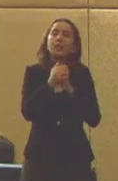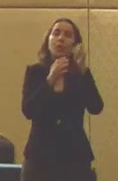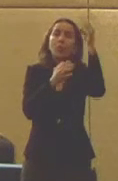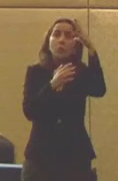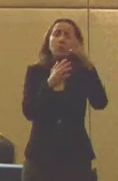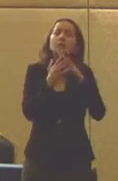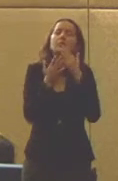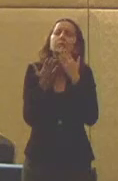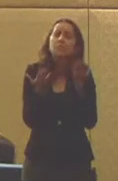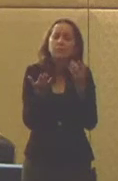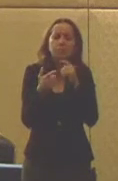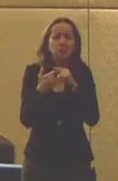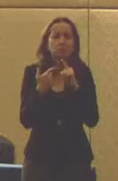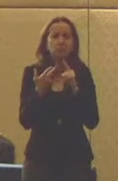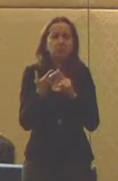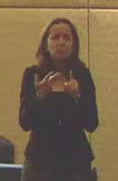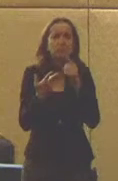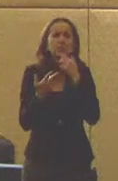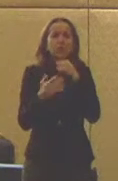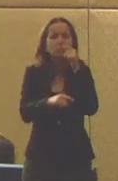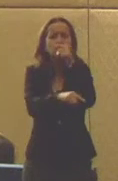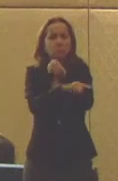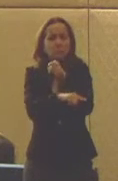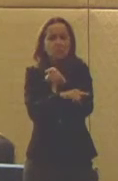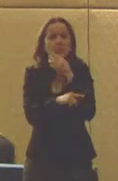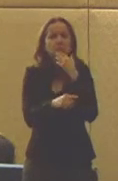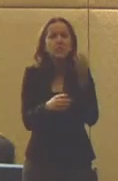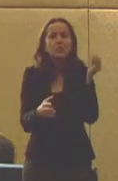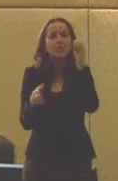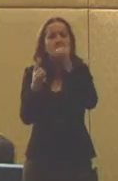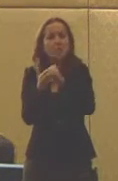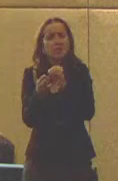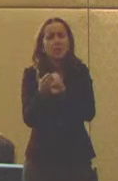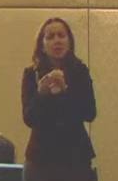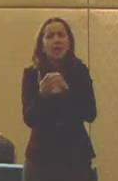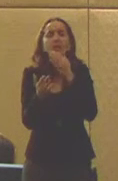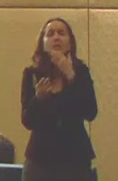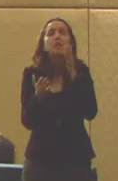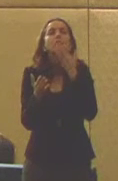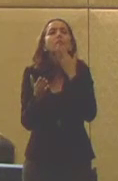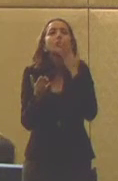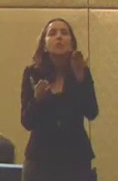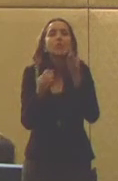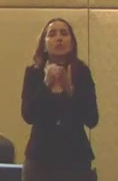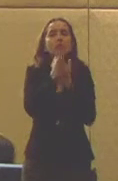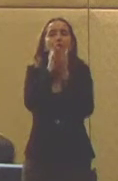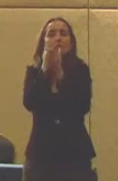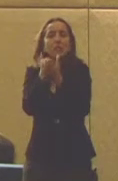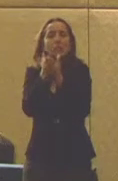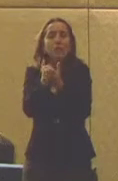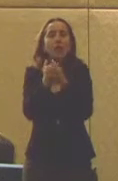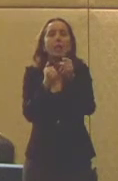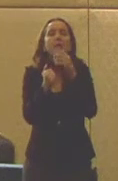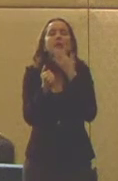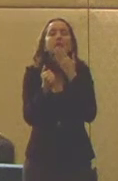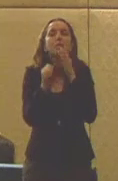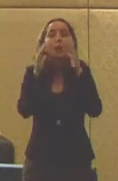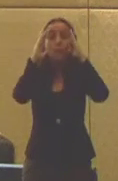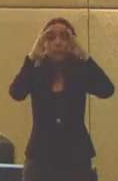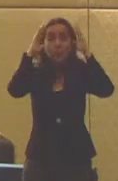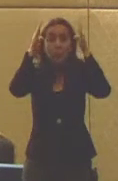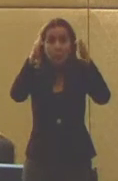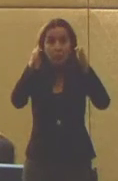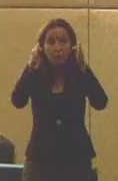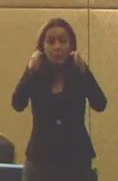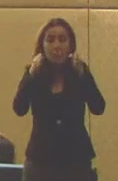el análisis tenían como mandatorio incorporar la reducción de riesgo en esos sectores. Son sectores hacia los que habrá que focalizarse en el nuevo marco